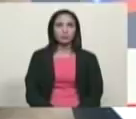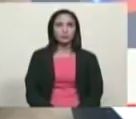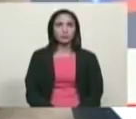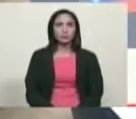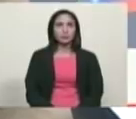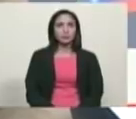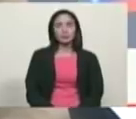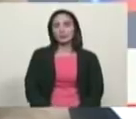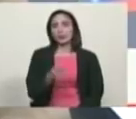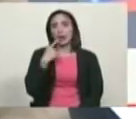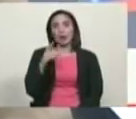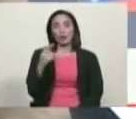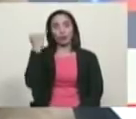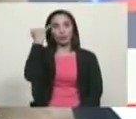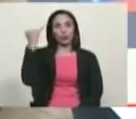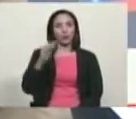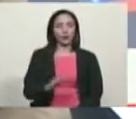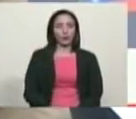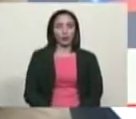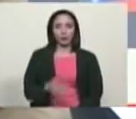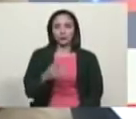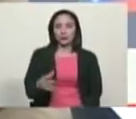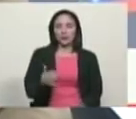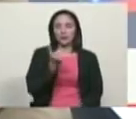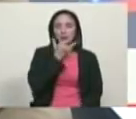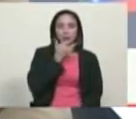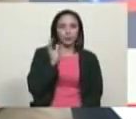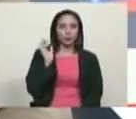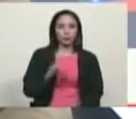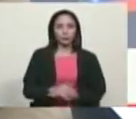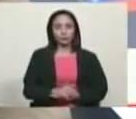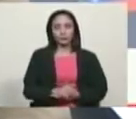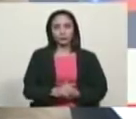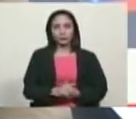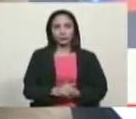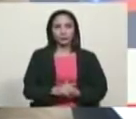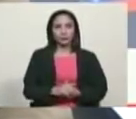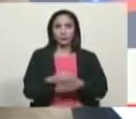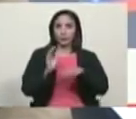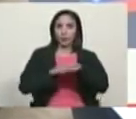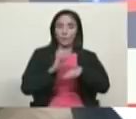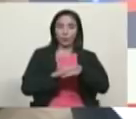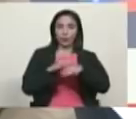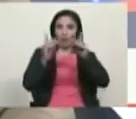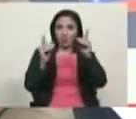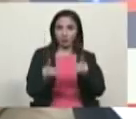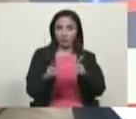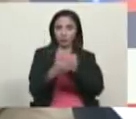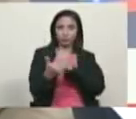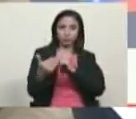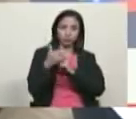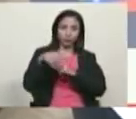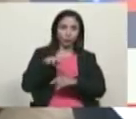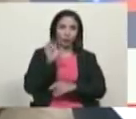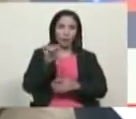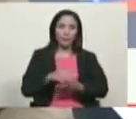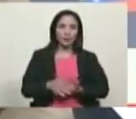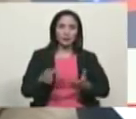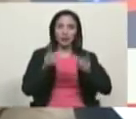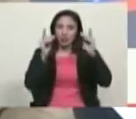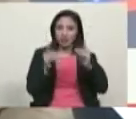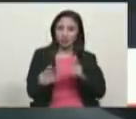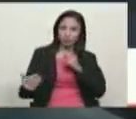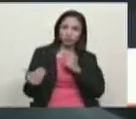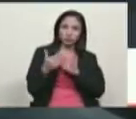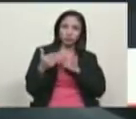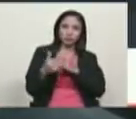Y él hizo un cálculo político, pero bien torpe. Porque con esta decisión sobre Venezuela, en contra de